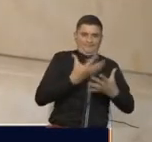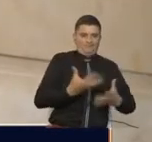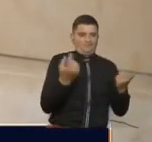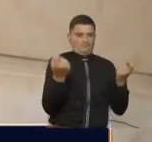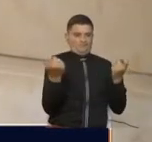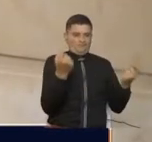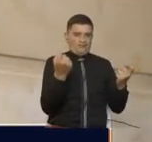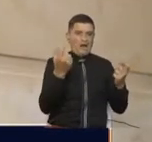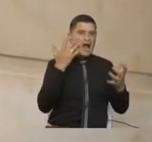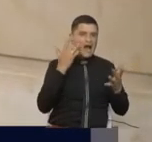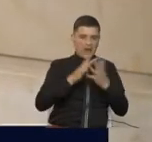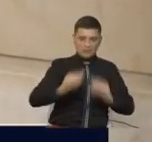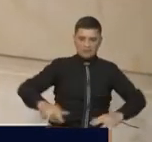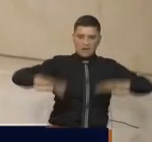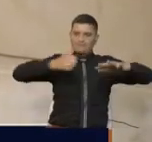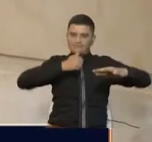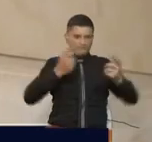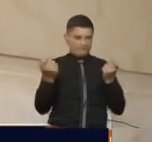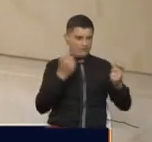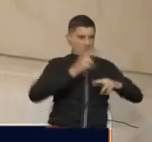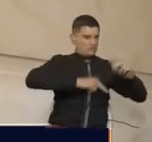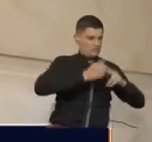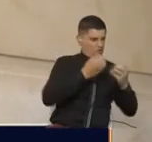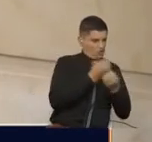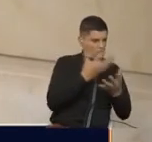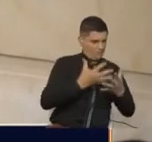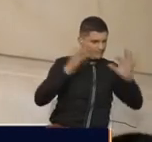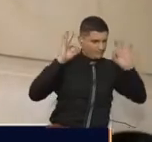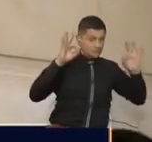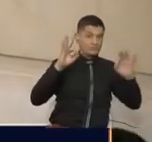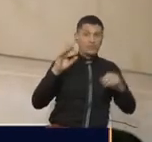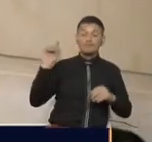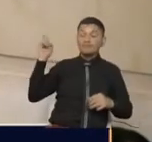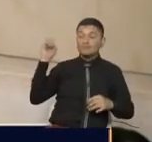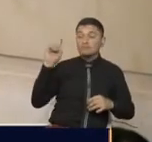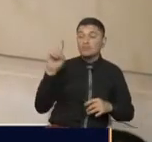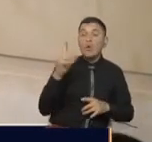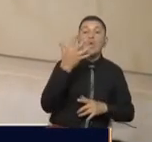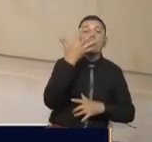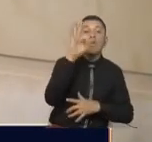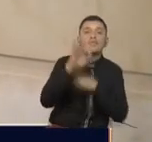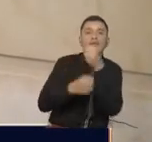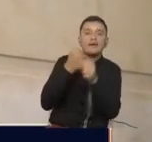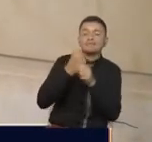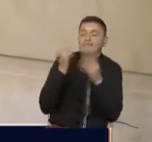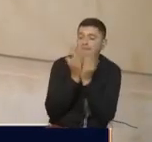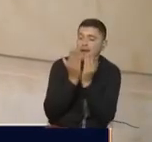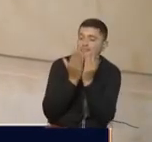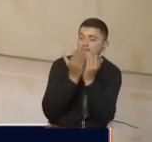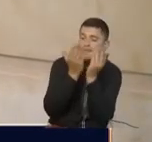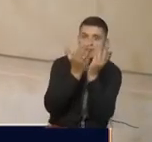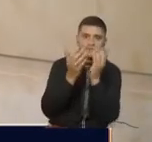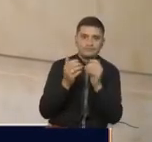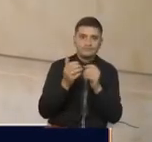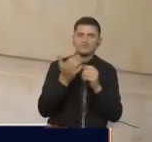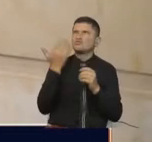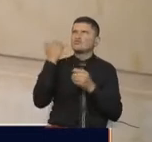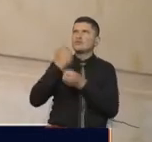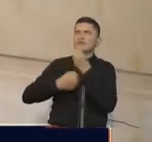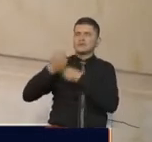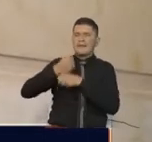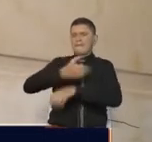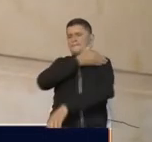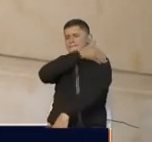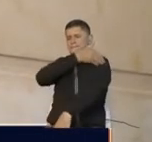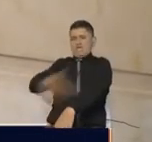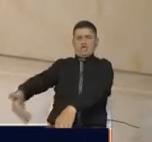de inundaciones en la región? 50 años de estudio. En los últimos 10 años se han invertido millones